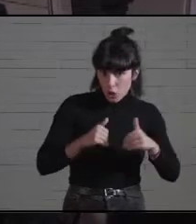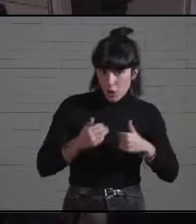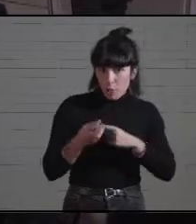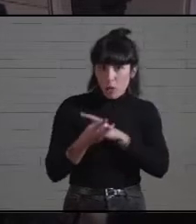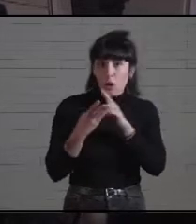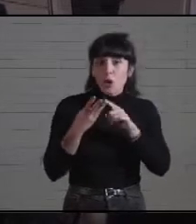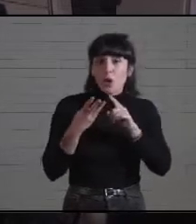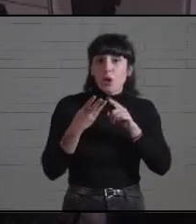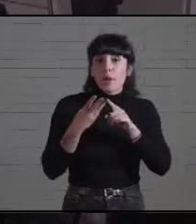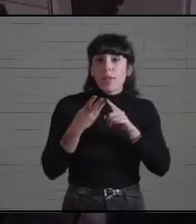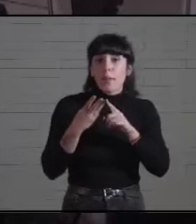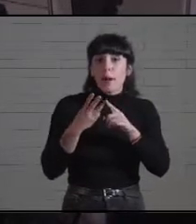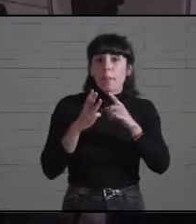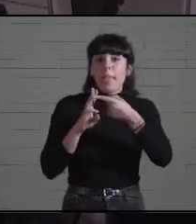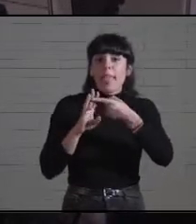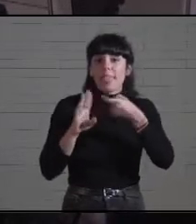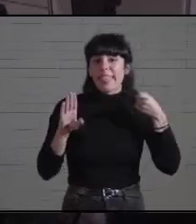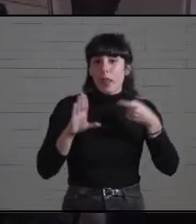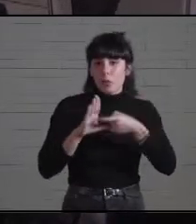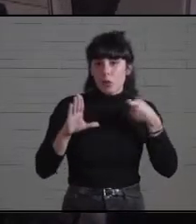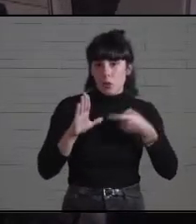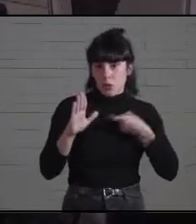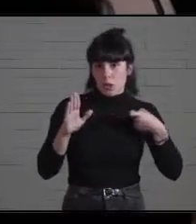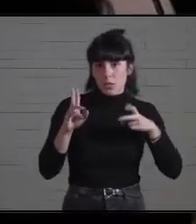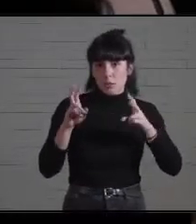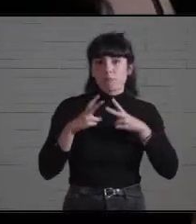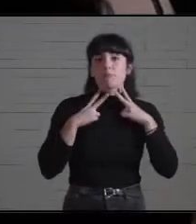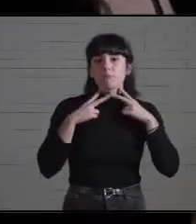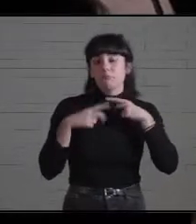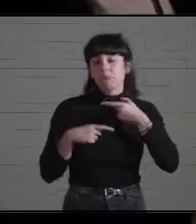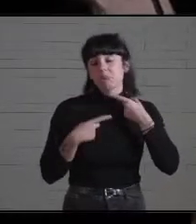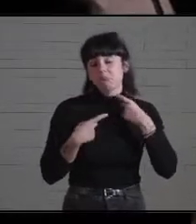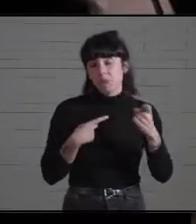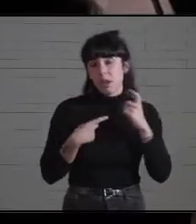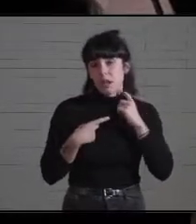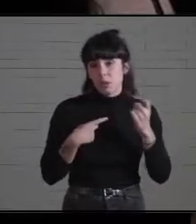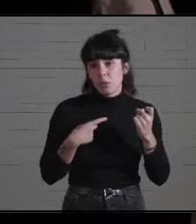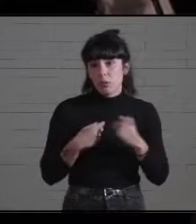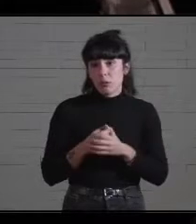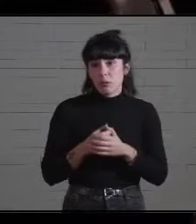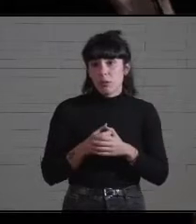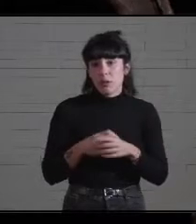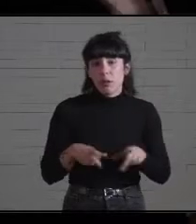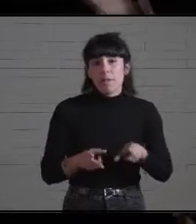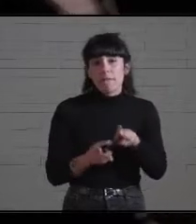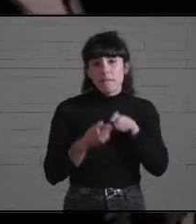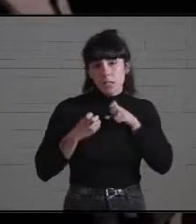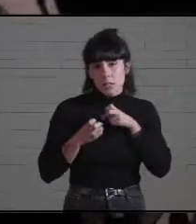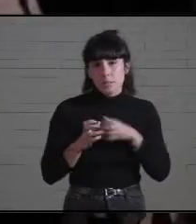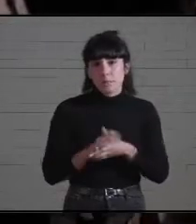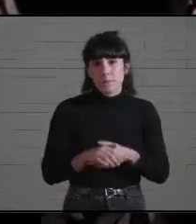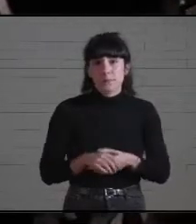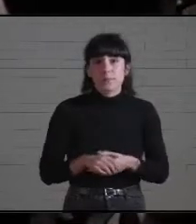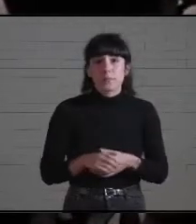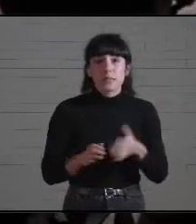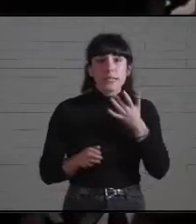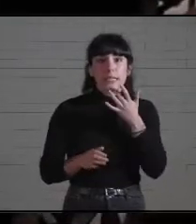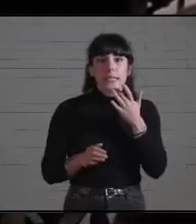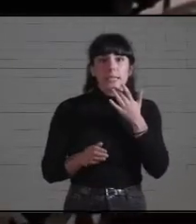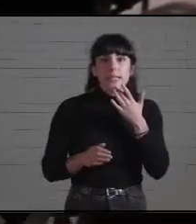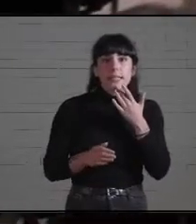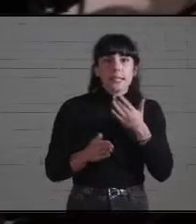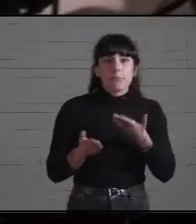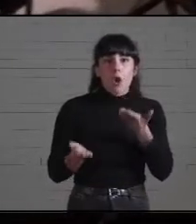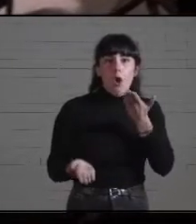las deducciones y reducciones fiscales. Entonces, si comparamos aquí España, ¿dónde